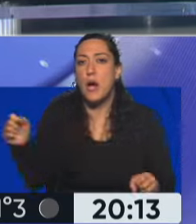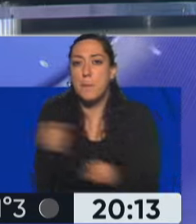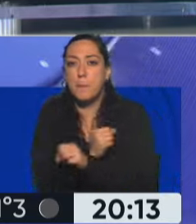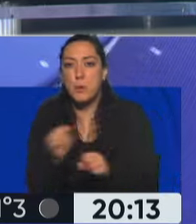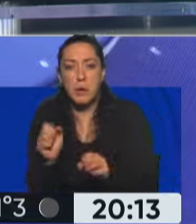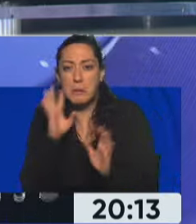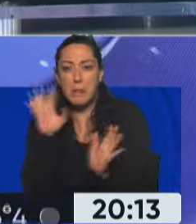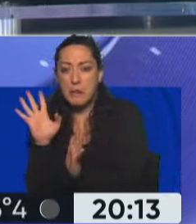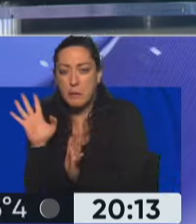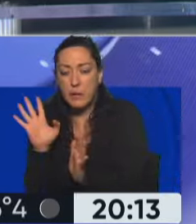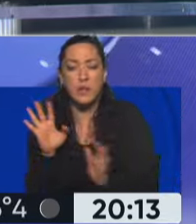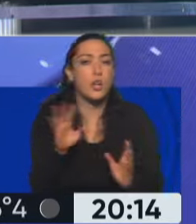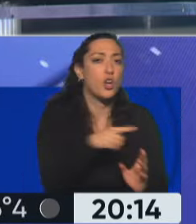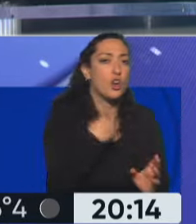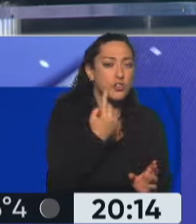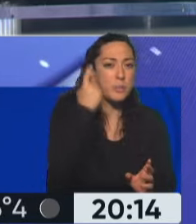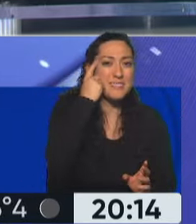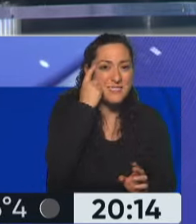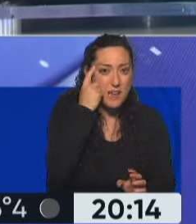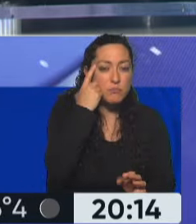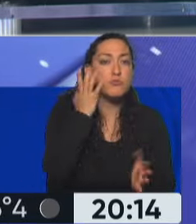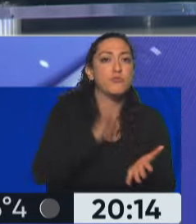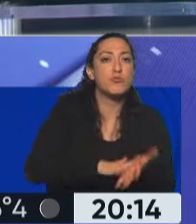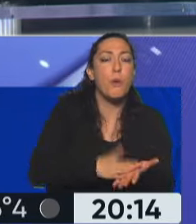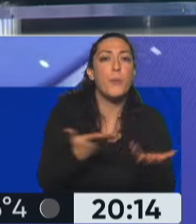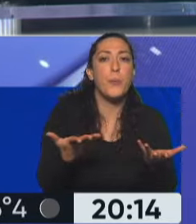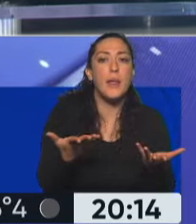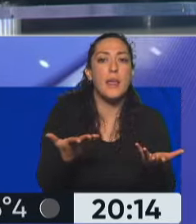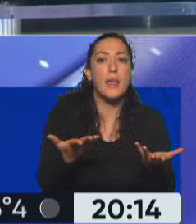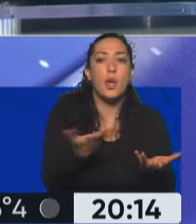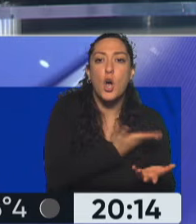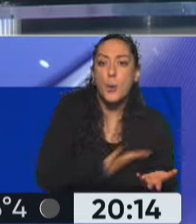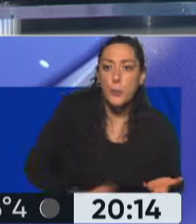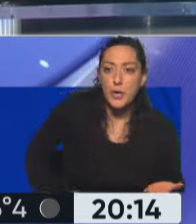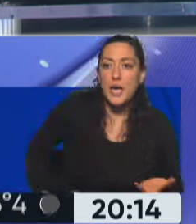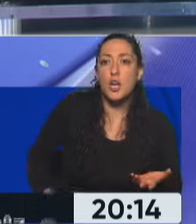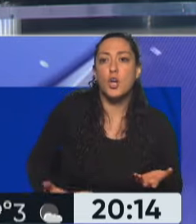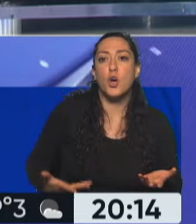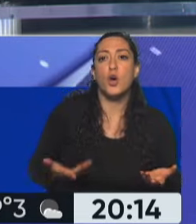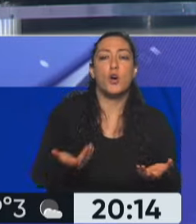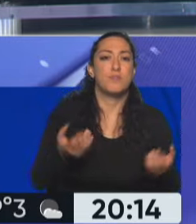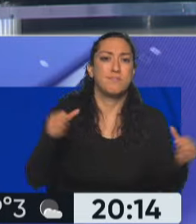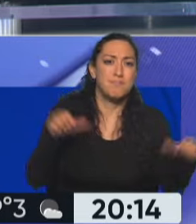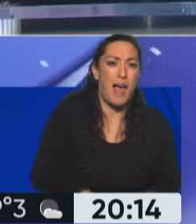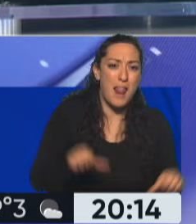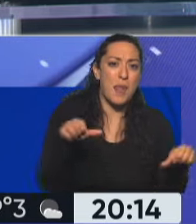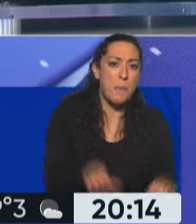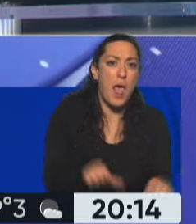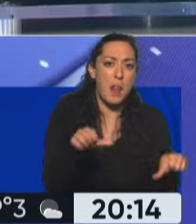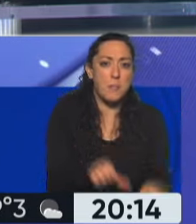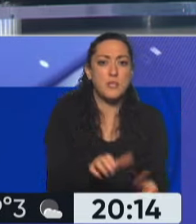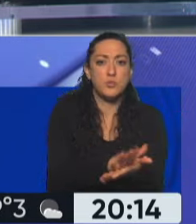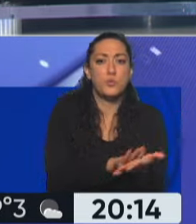discusión es cómo queremos el el gobierno Cómo quiere llevar adelante la salida de la decadencia y que esto no sea el